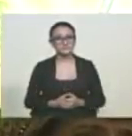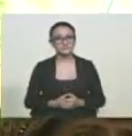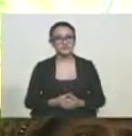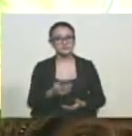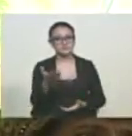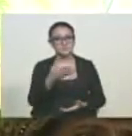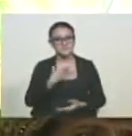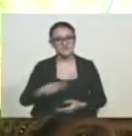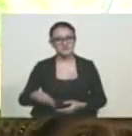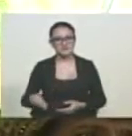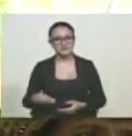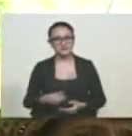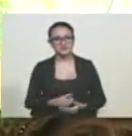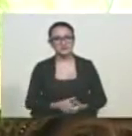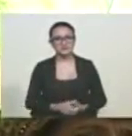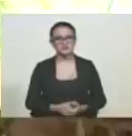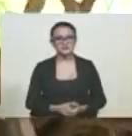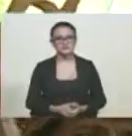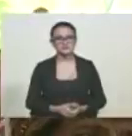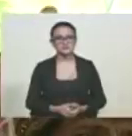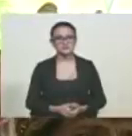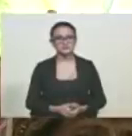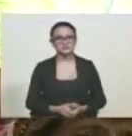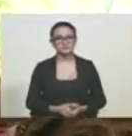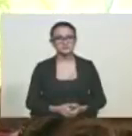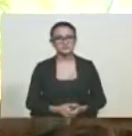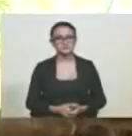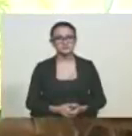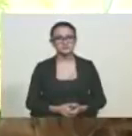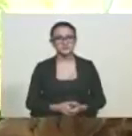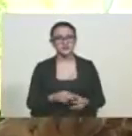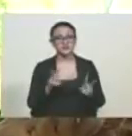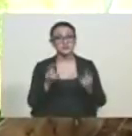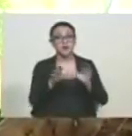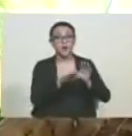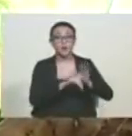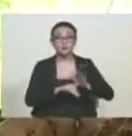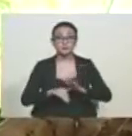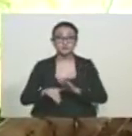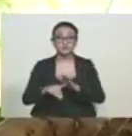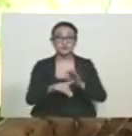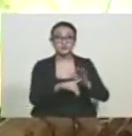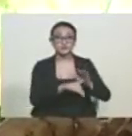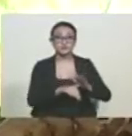señor presidente, el acto de la corrupción,